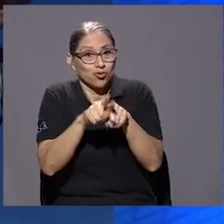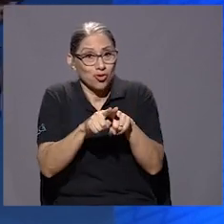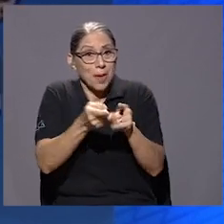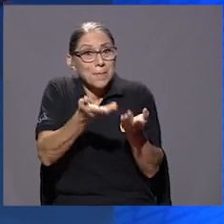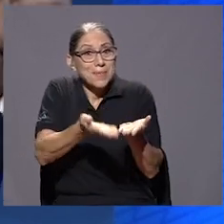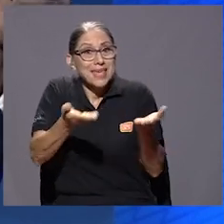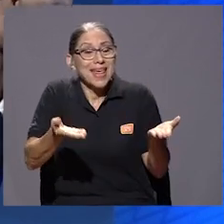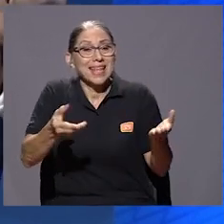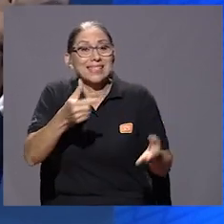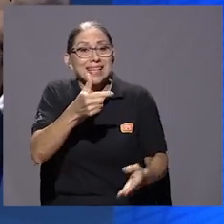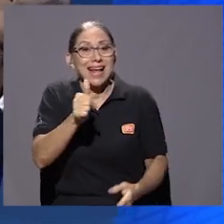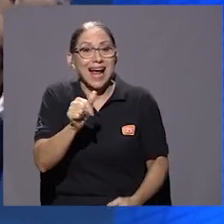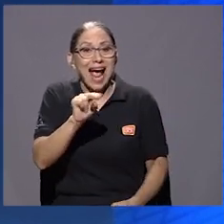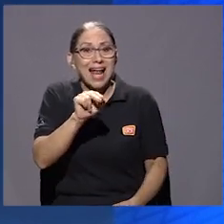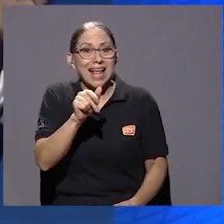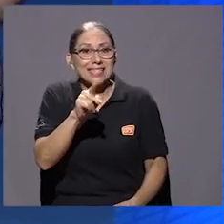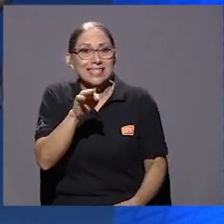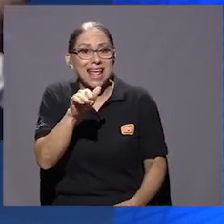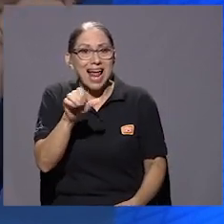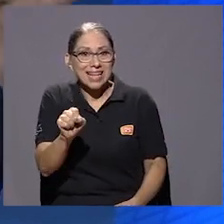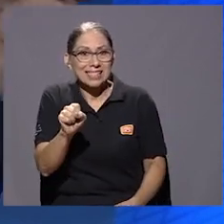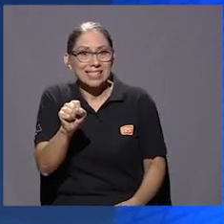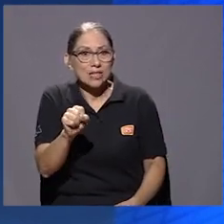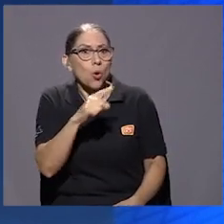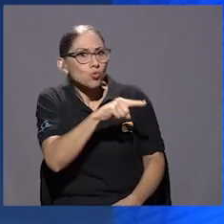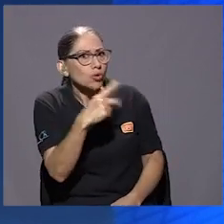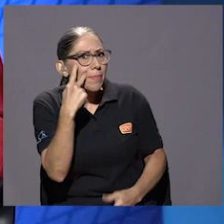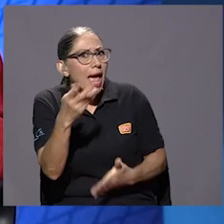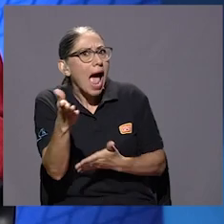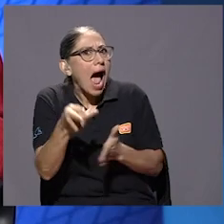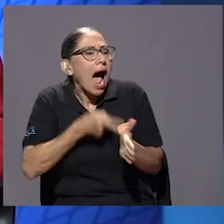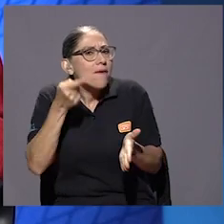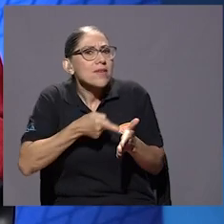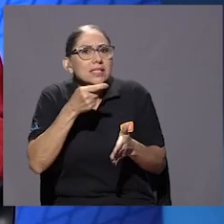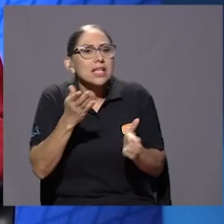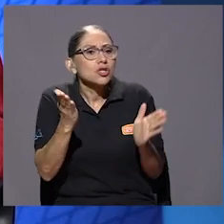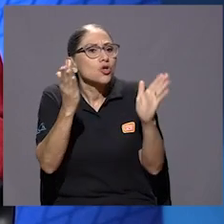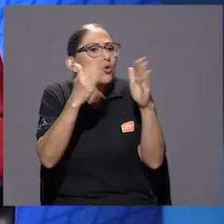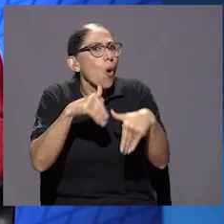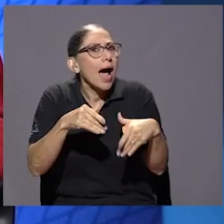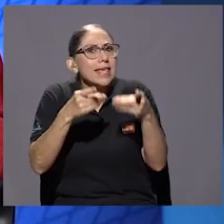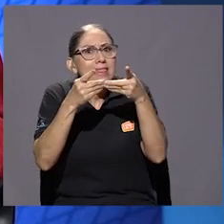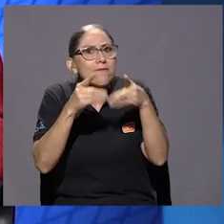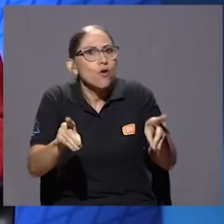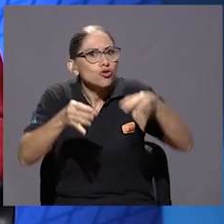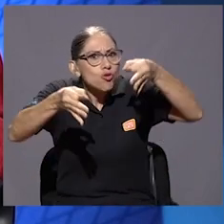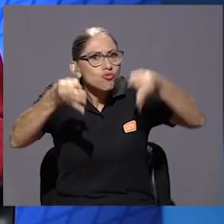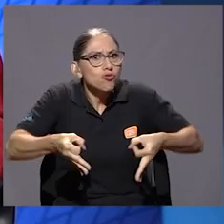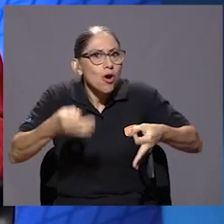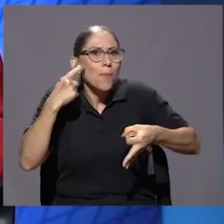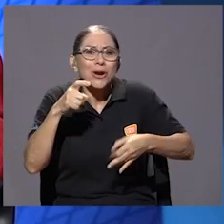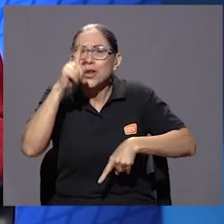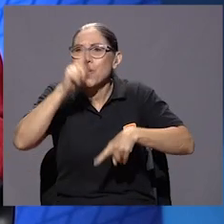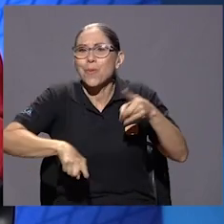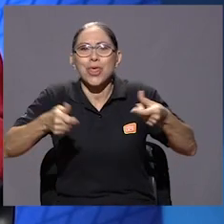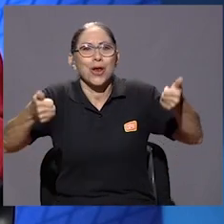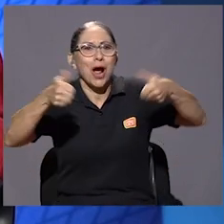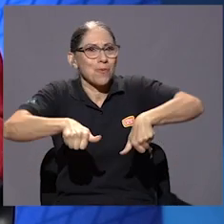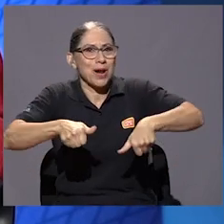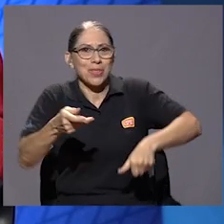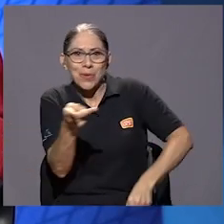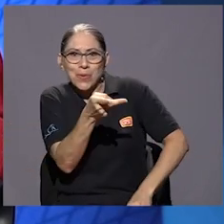el divorcio no se concretó porque nunca se pudo llegar a un acuerdo. Claro, conocimos en el despacho un